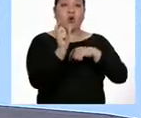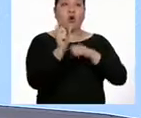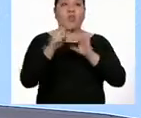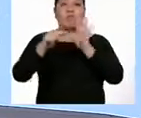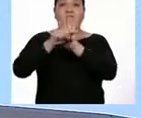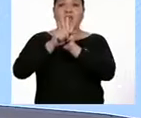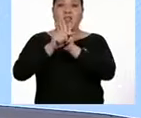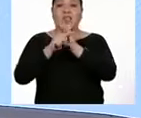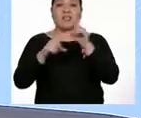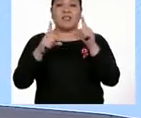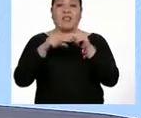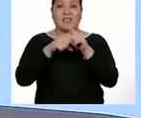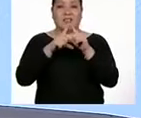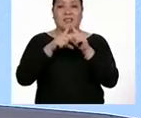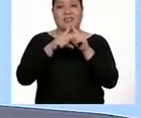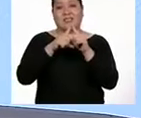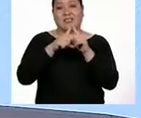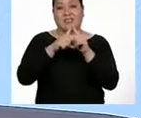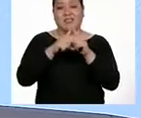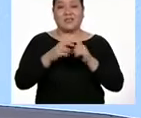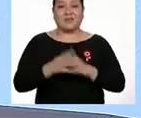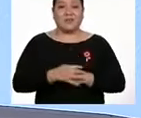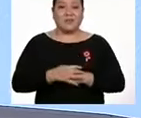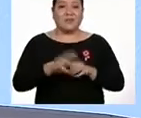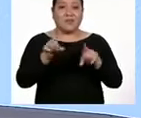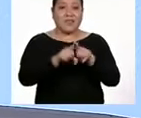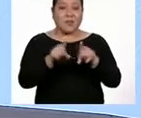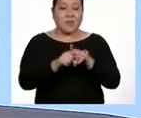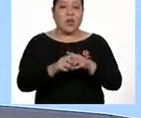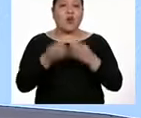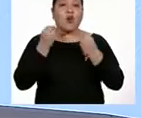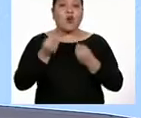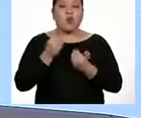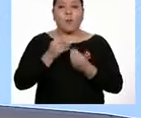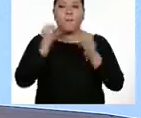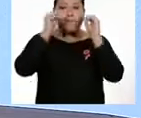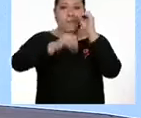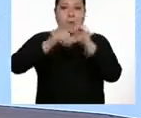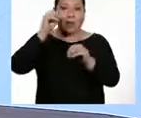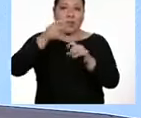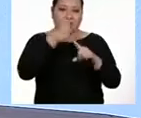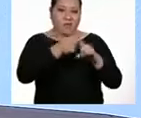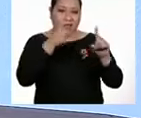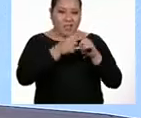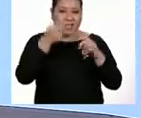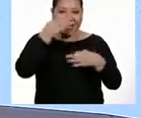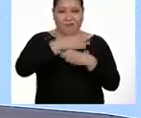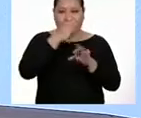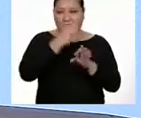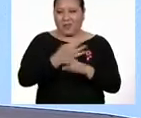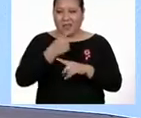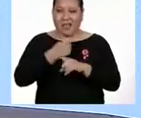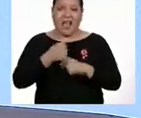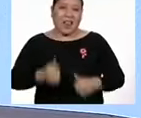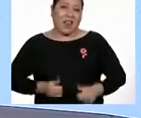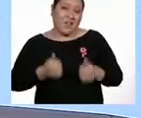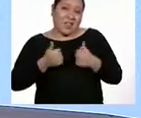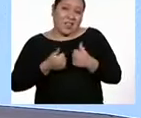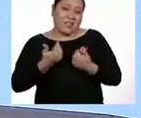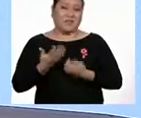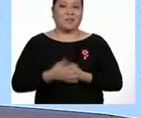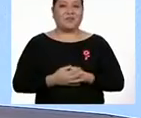diferencia y la diferencia simétrica, y también cómo podemos aplicarlos de distintas maneras a nuestras